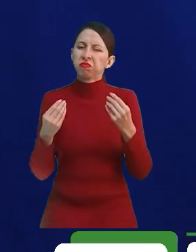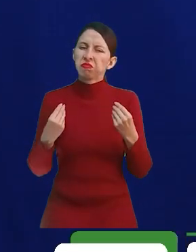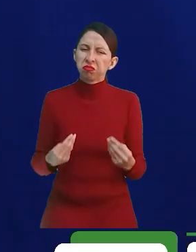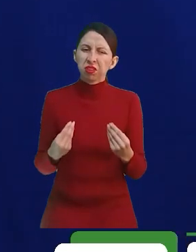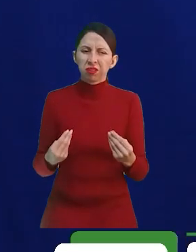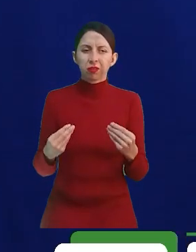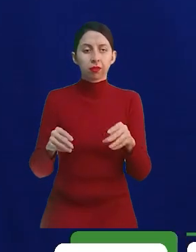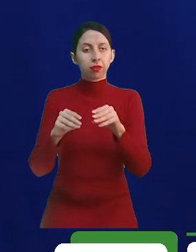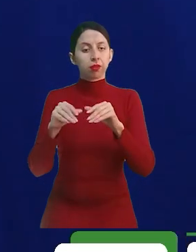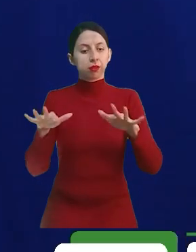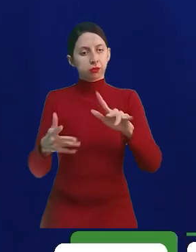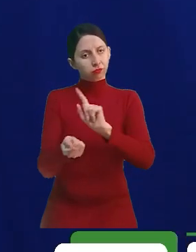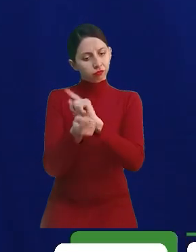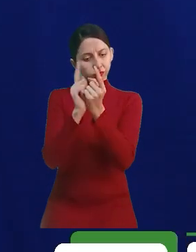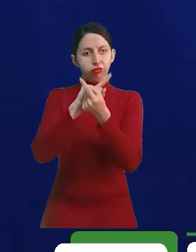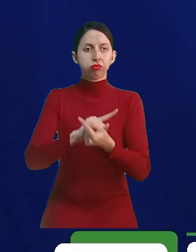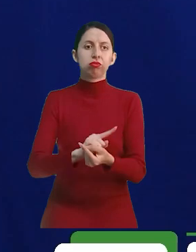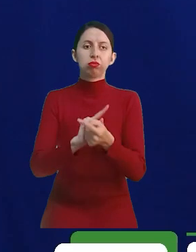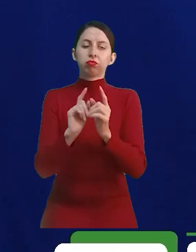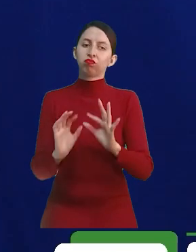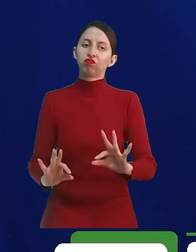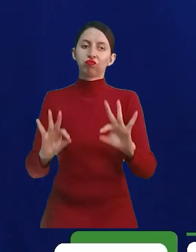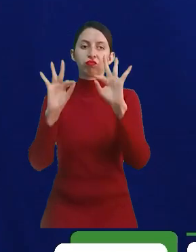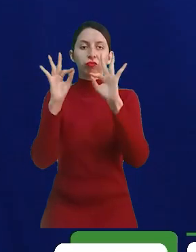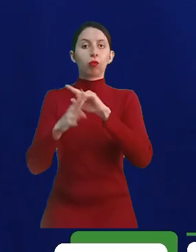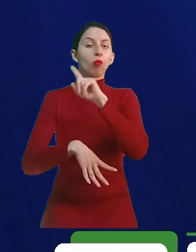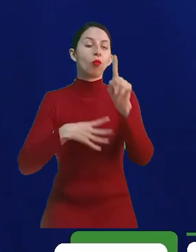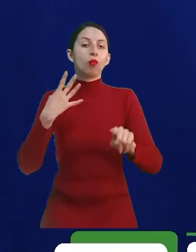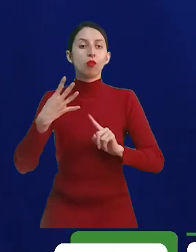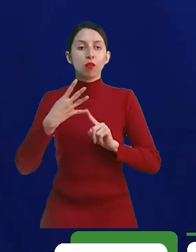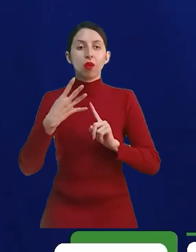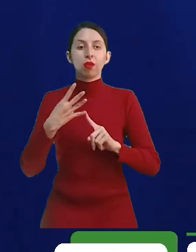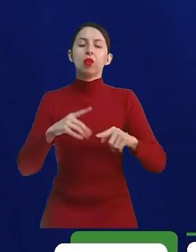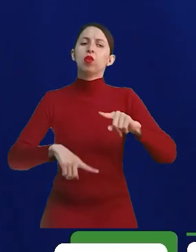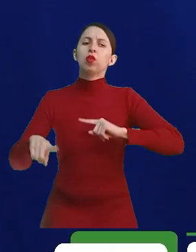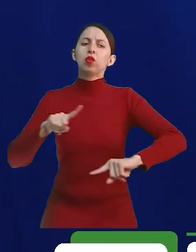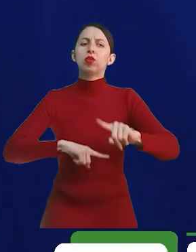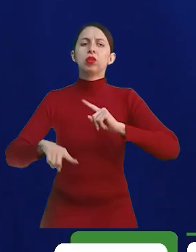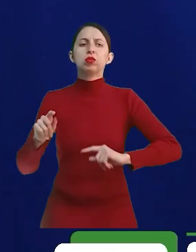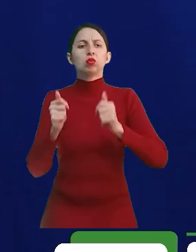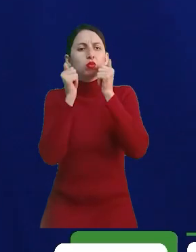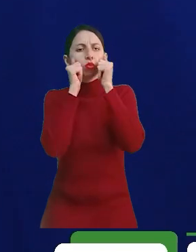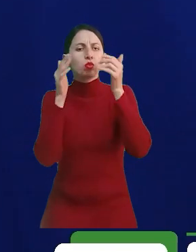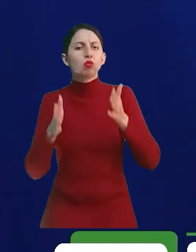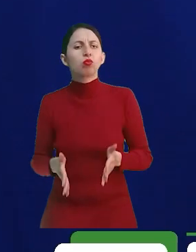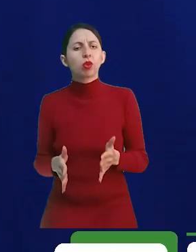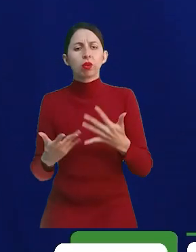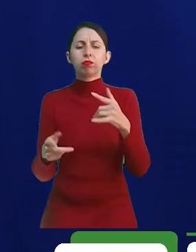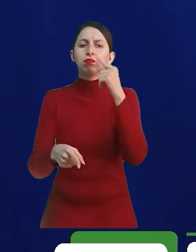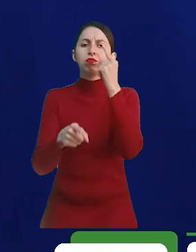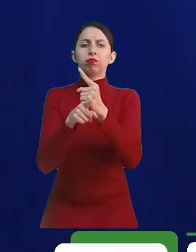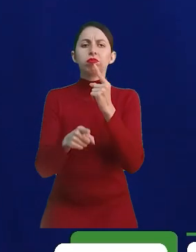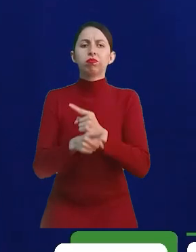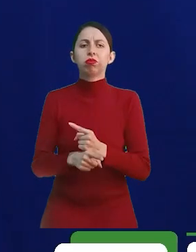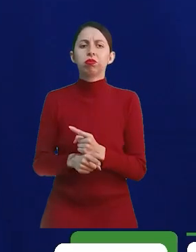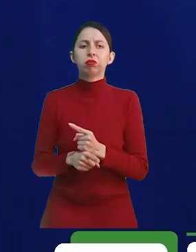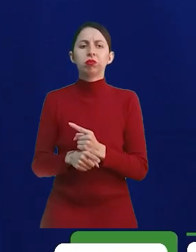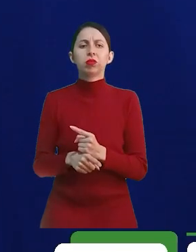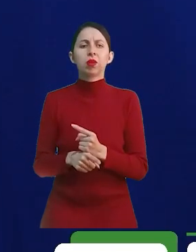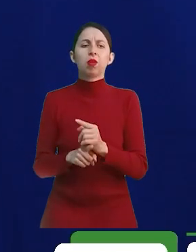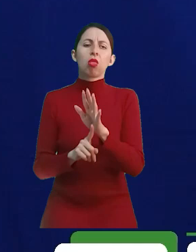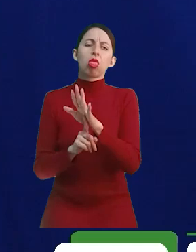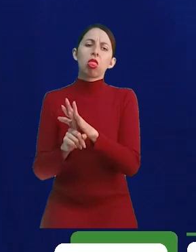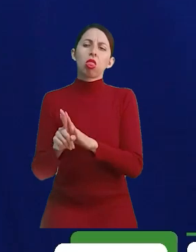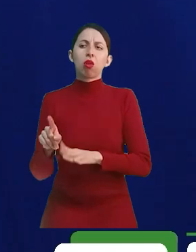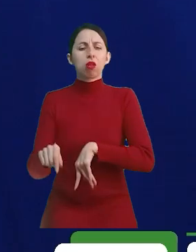oportunidad para transformar el territorio y nuestro cuarto eje es una administración humana y eficiente que los procesos